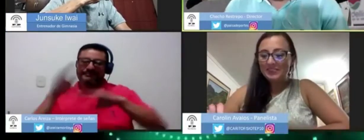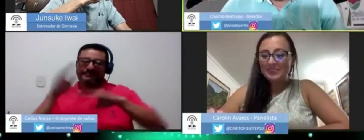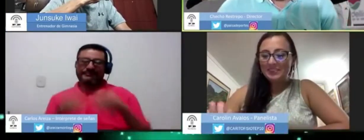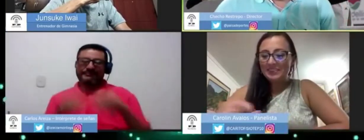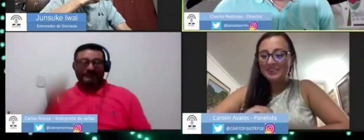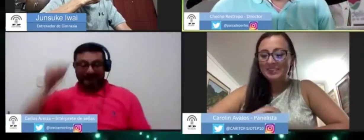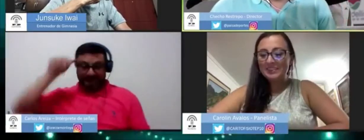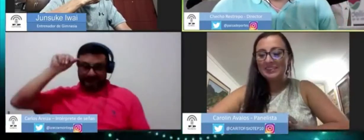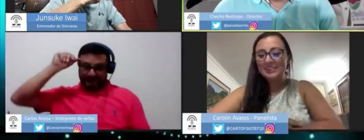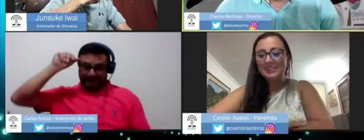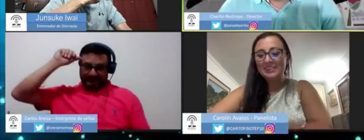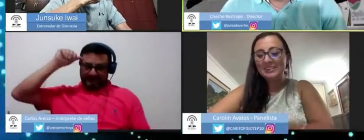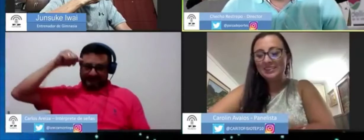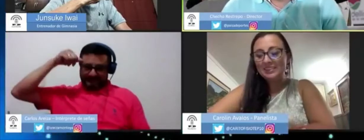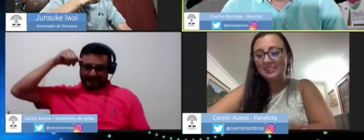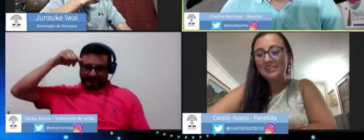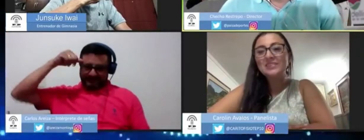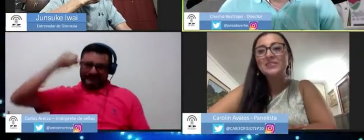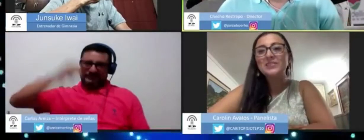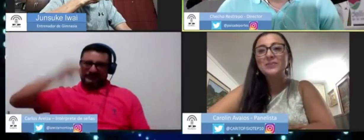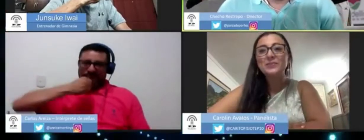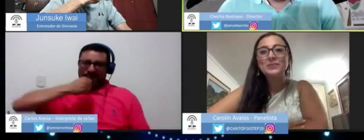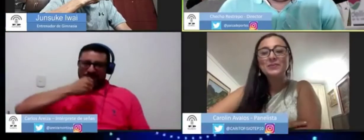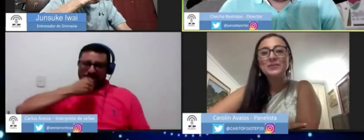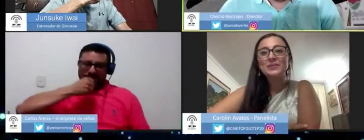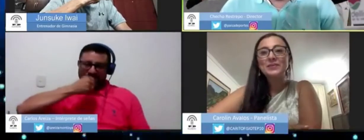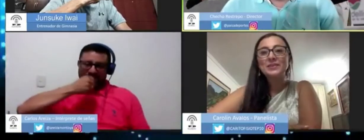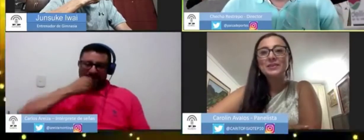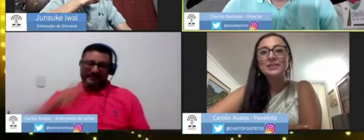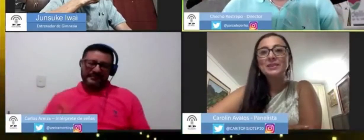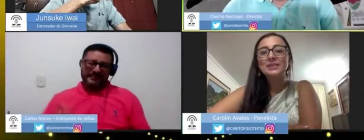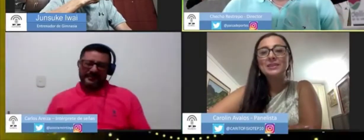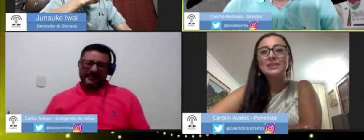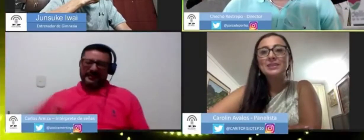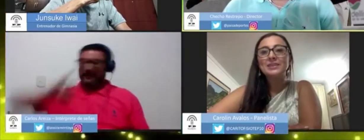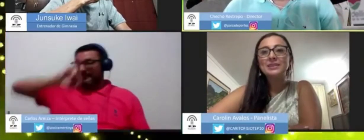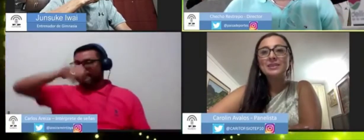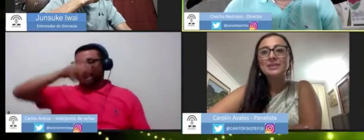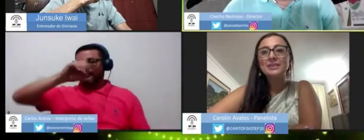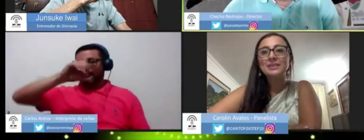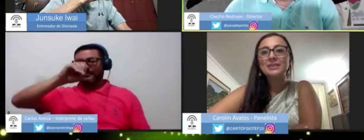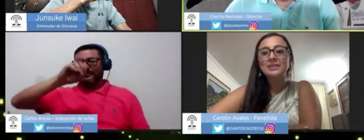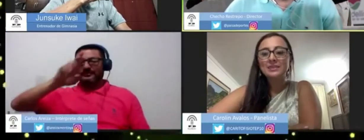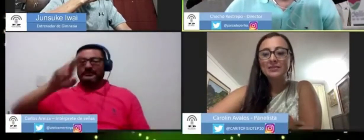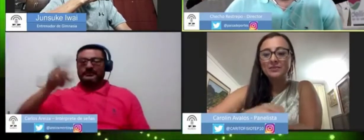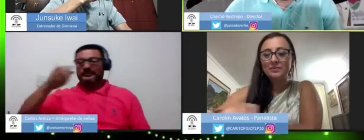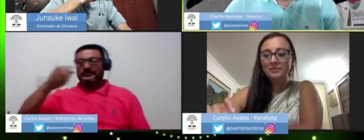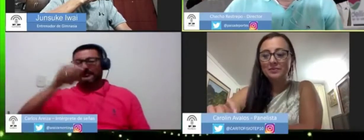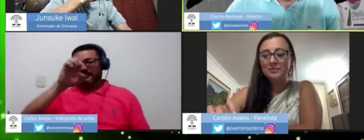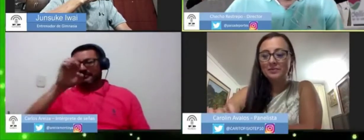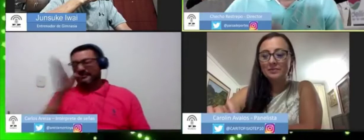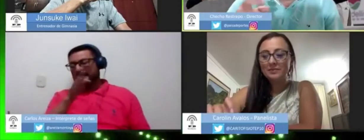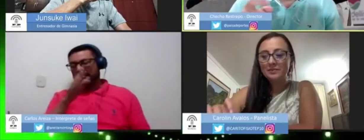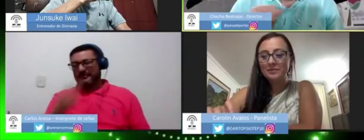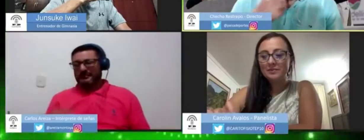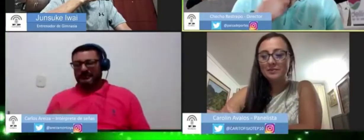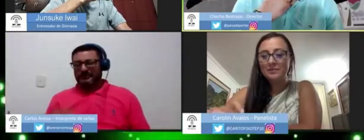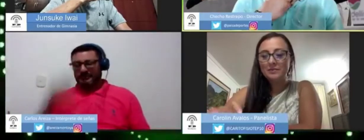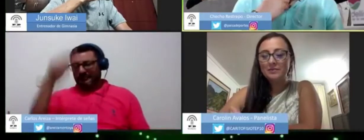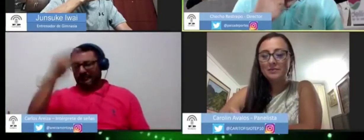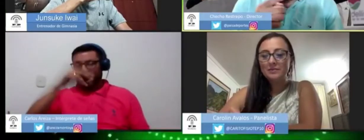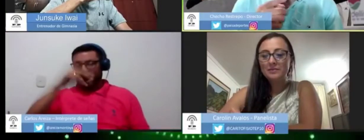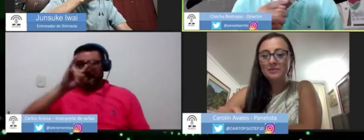bien en la entrevista con Jorge Hugo, y lo hemos tocado con varios deportistas, que han empezado a